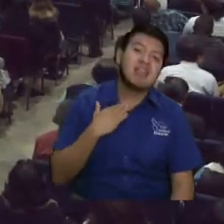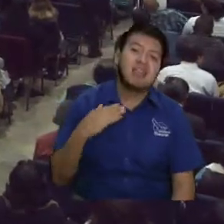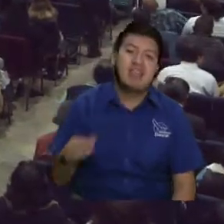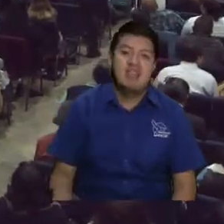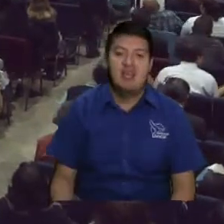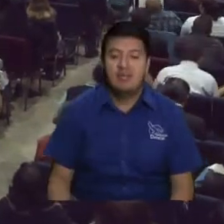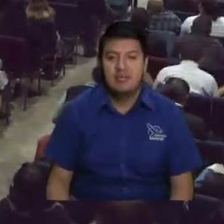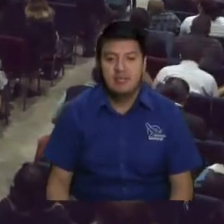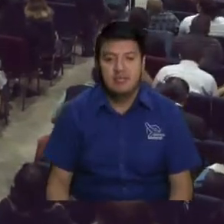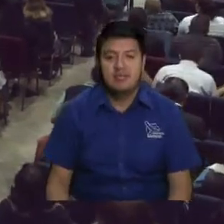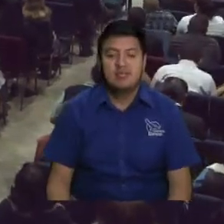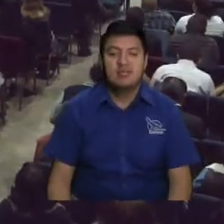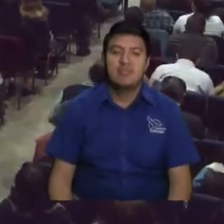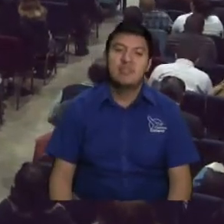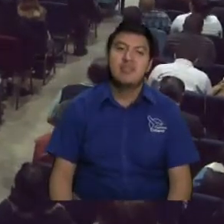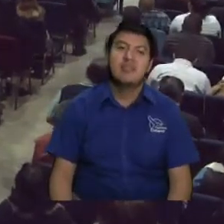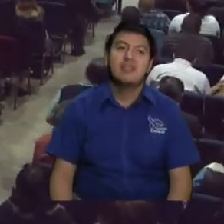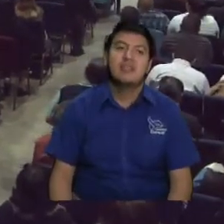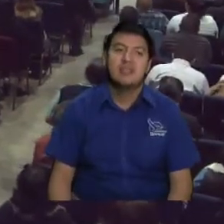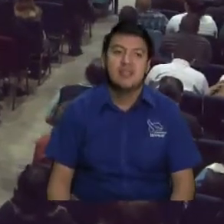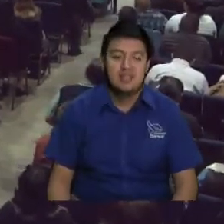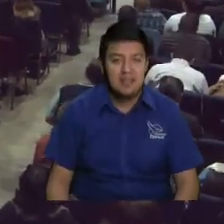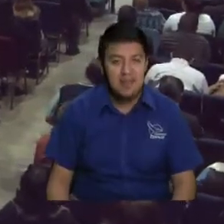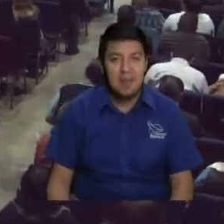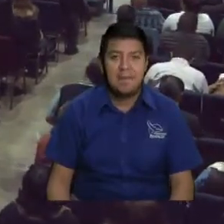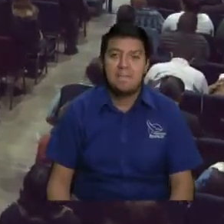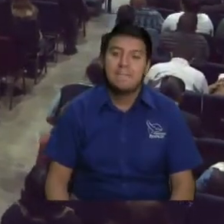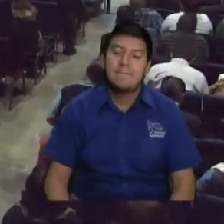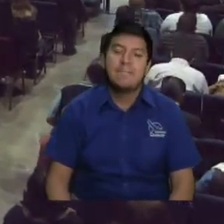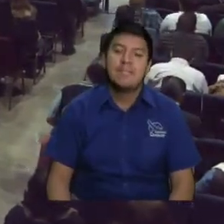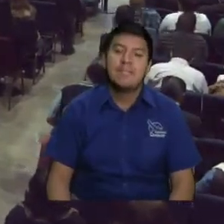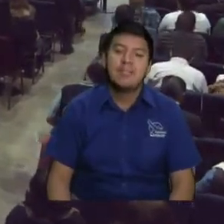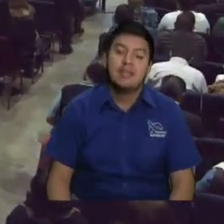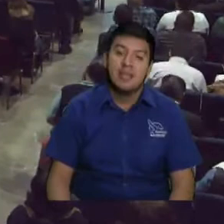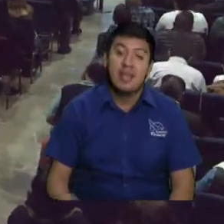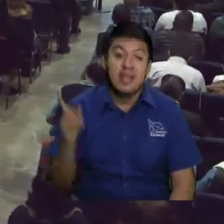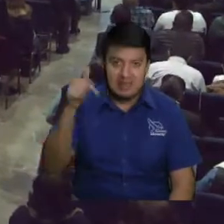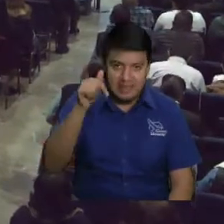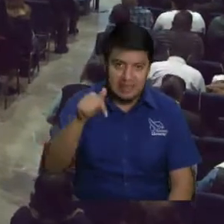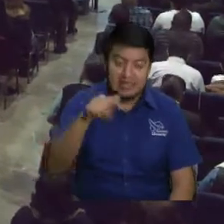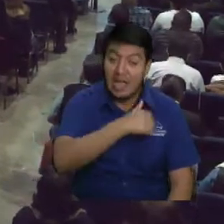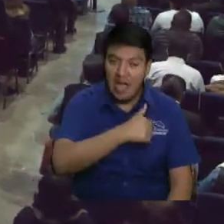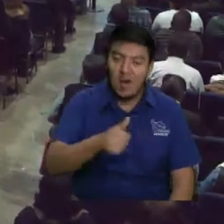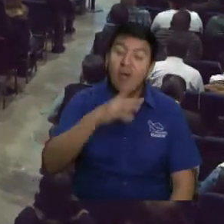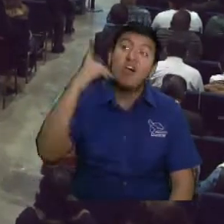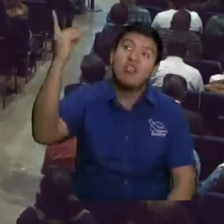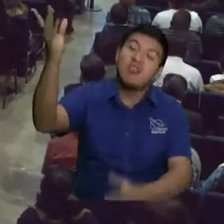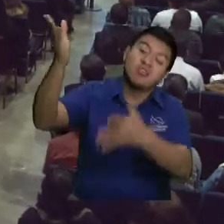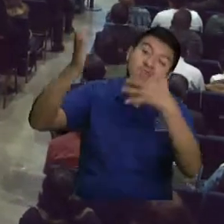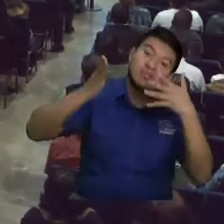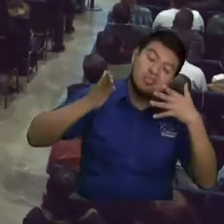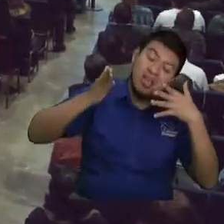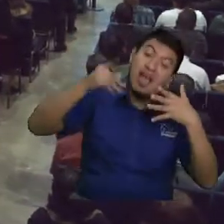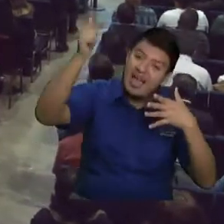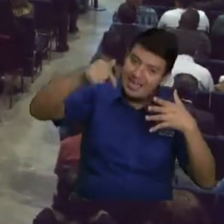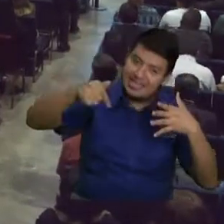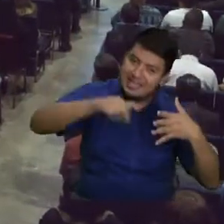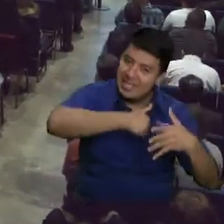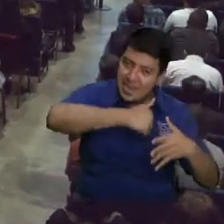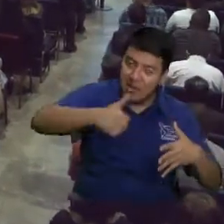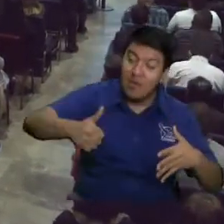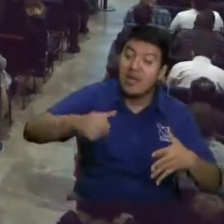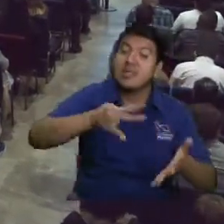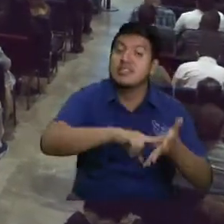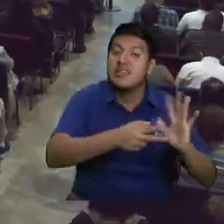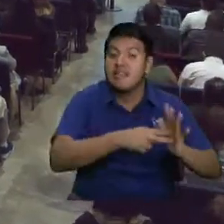religiosidad de Jacob. ¿Y dónde? ¿Dónde si no tienes con qué sacar? Es que yo soy prácticamente esa agua, le está diciendo. Denle un aplauso